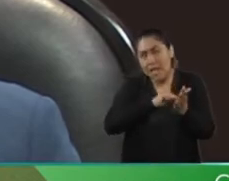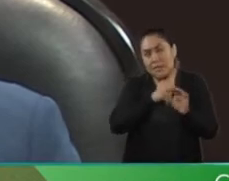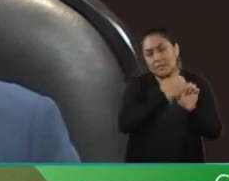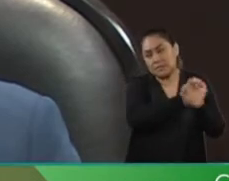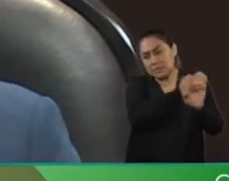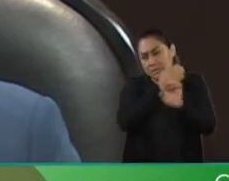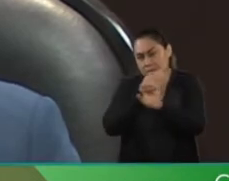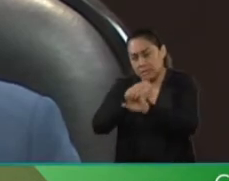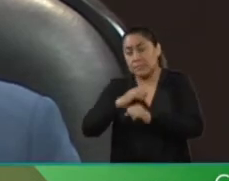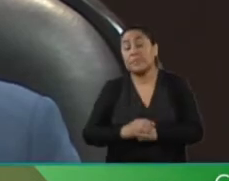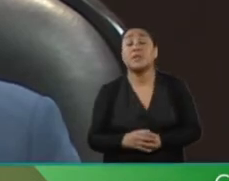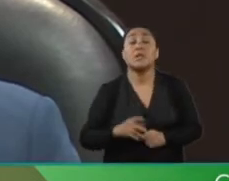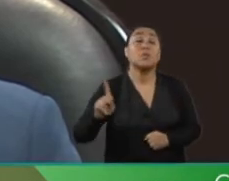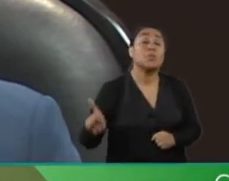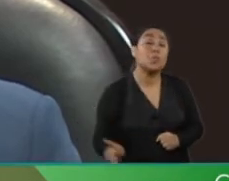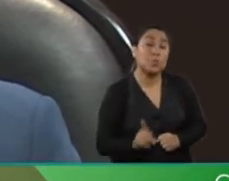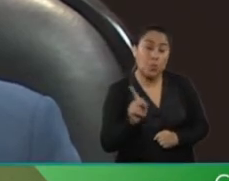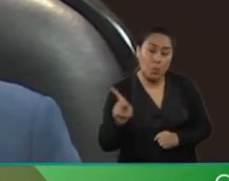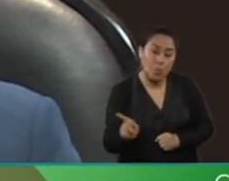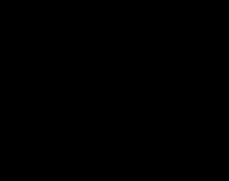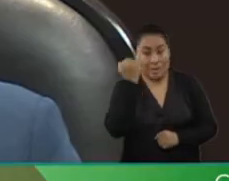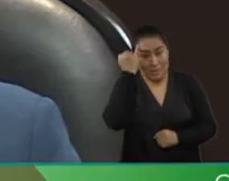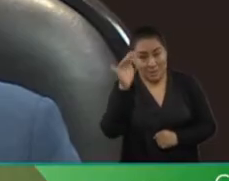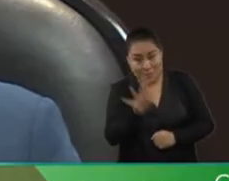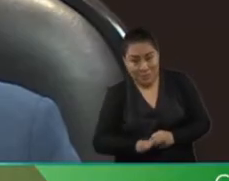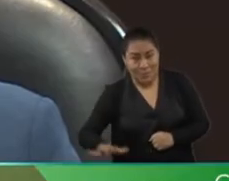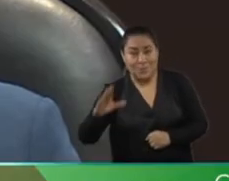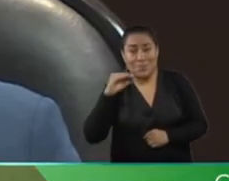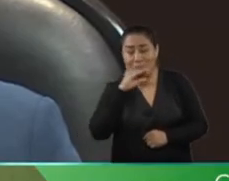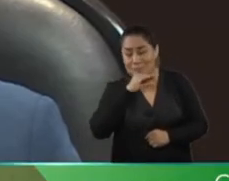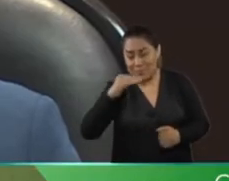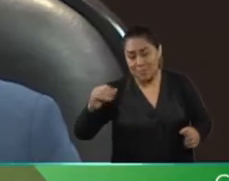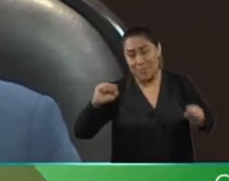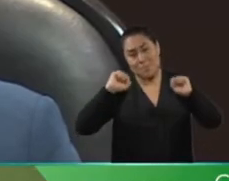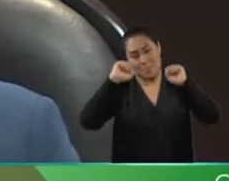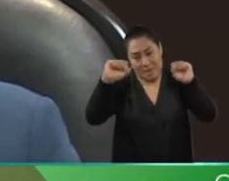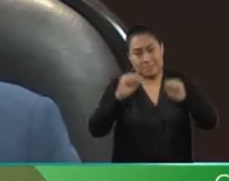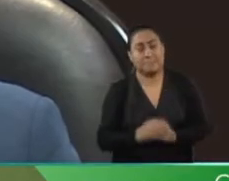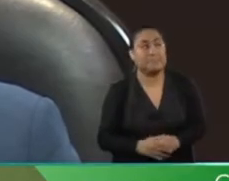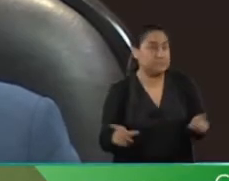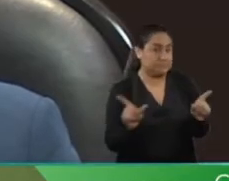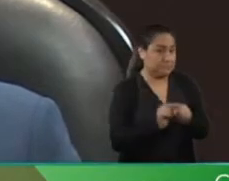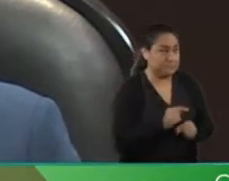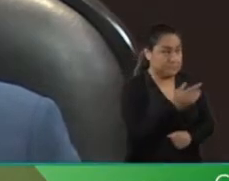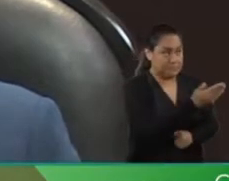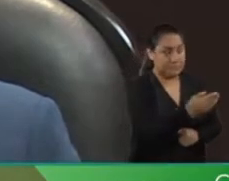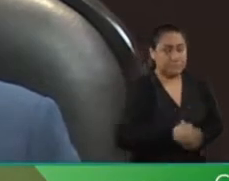¡Vivan los pueblos y comunidades indígenas y afromexicanas! Es cuanto.